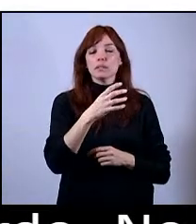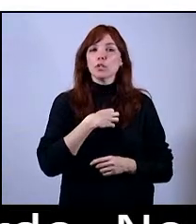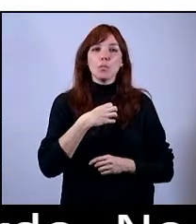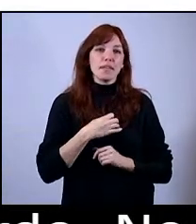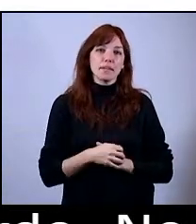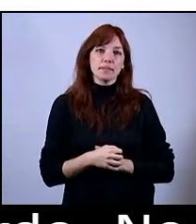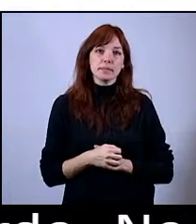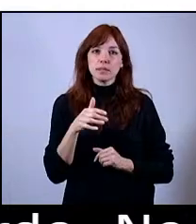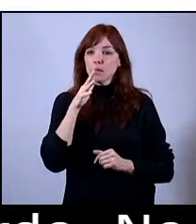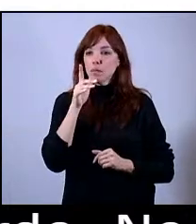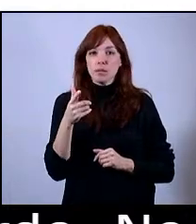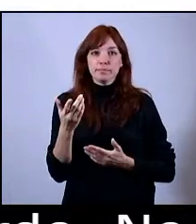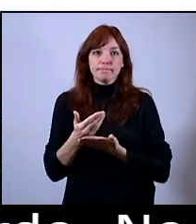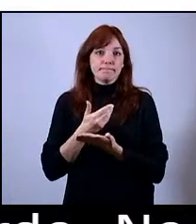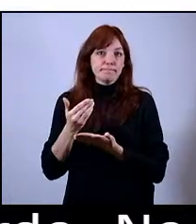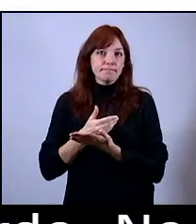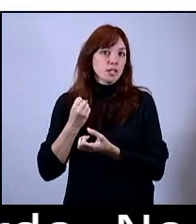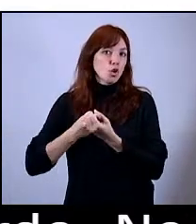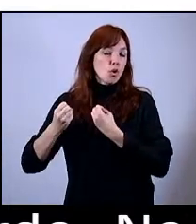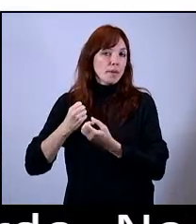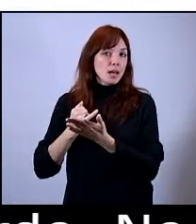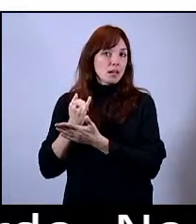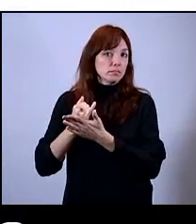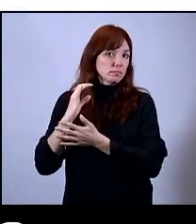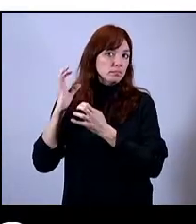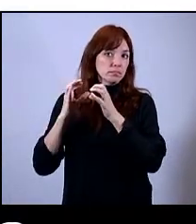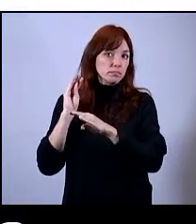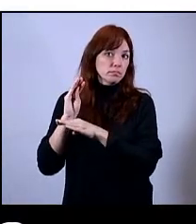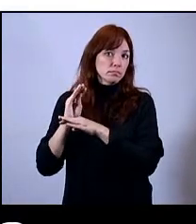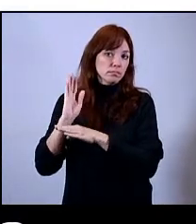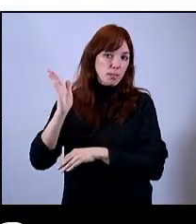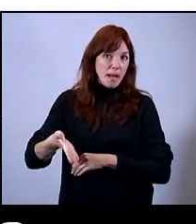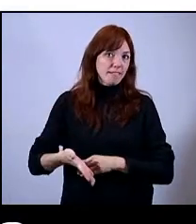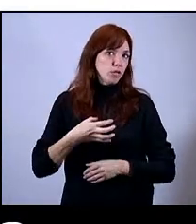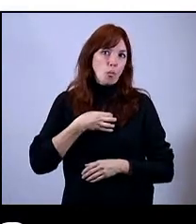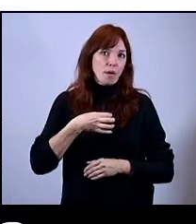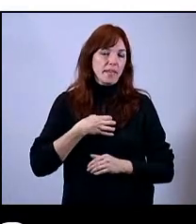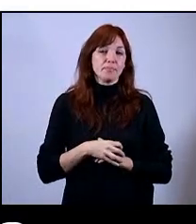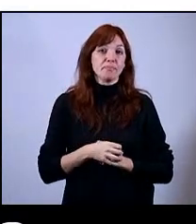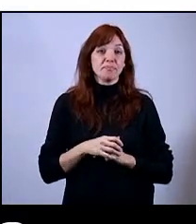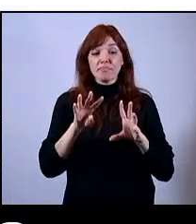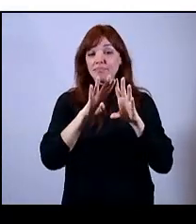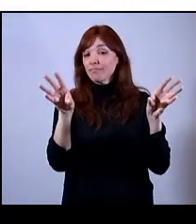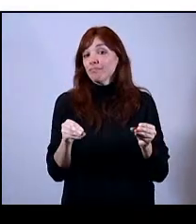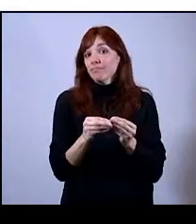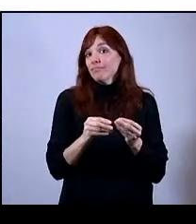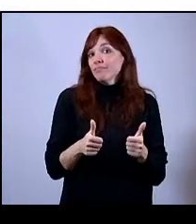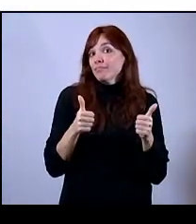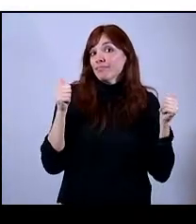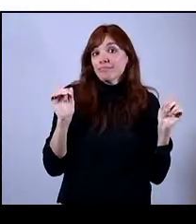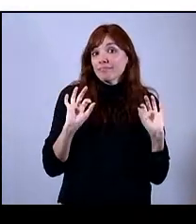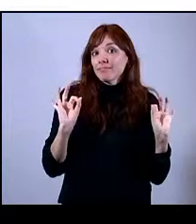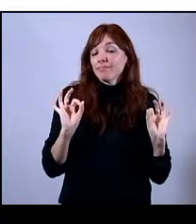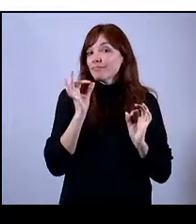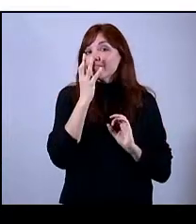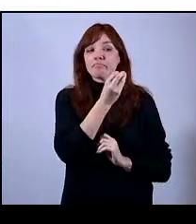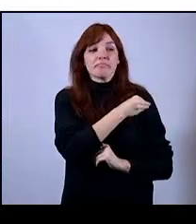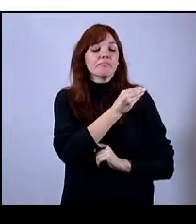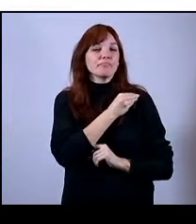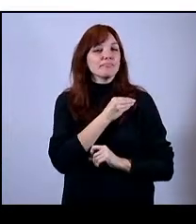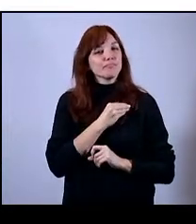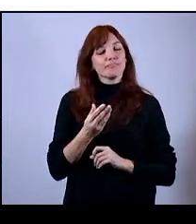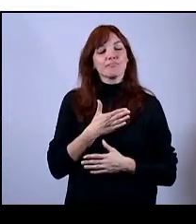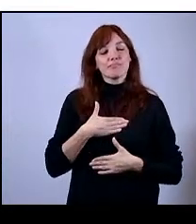la rentabilidad de nuestros agricultores y ganaderos. Y eso es lo que quería comentarles. Si tienen alguna pregunta, estoy a